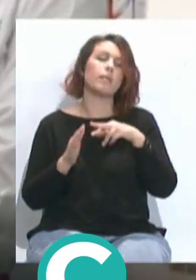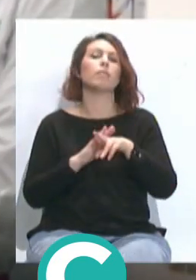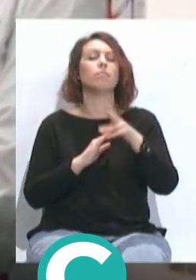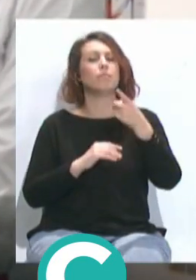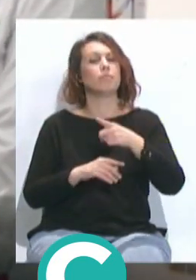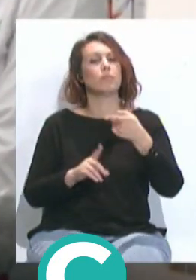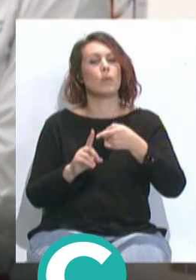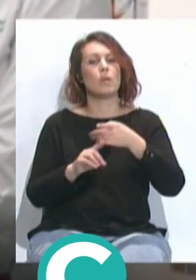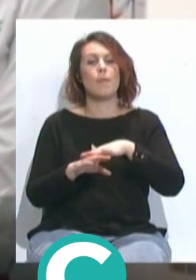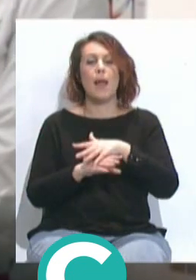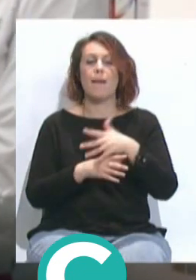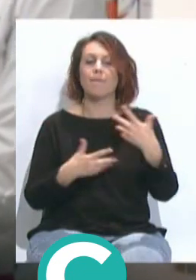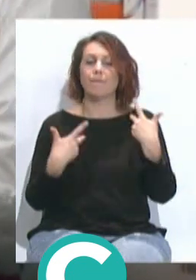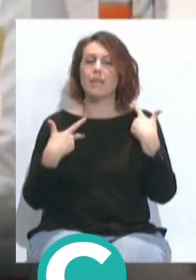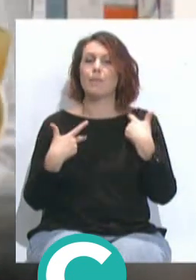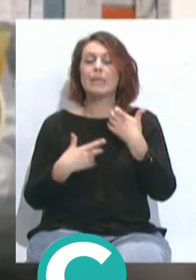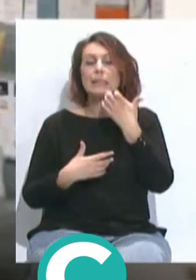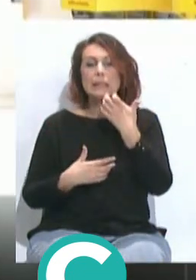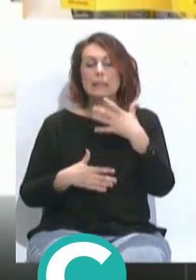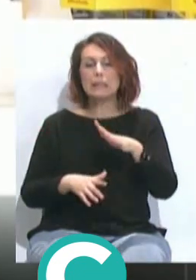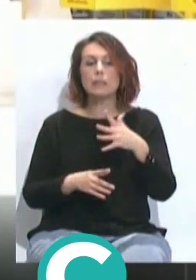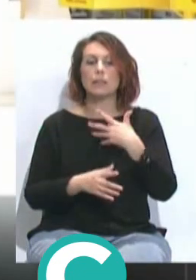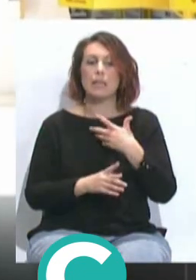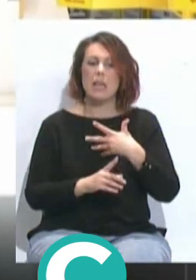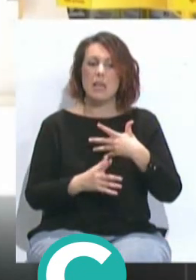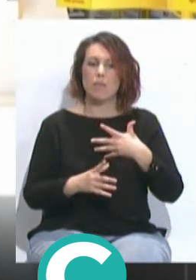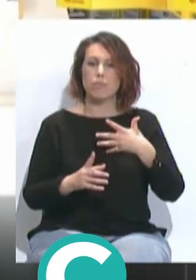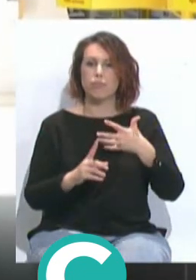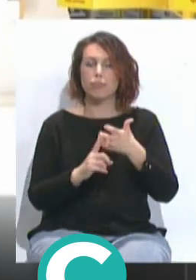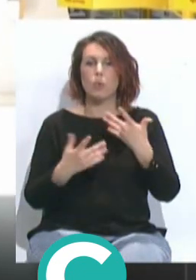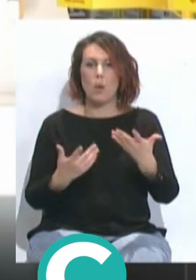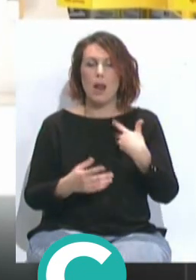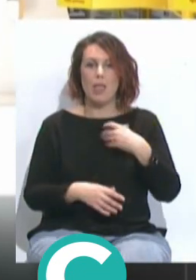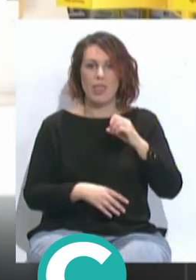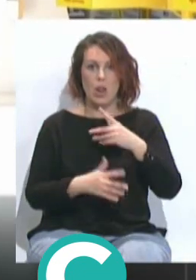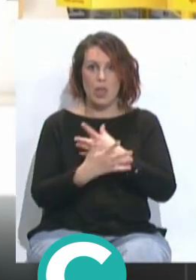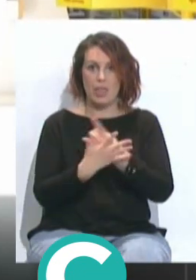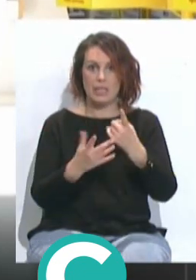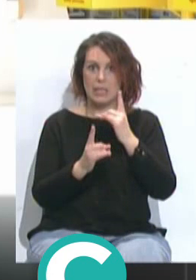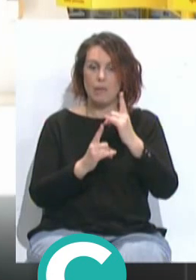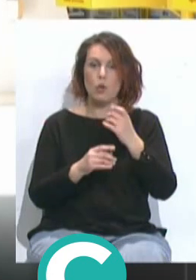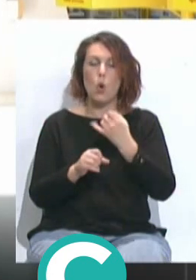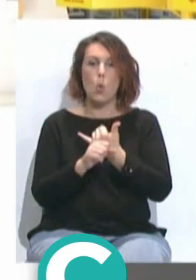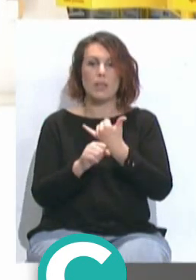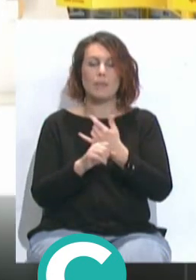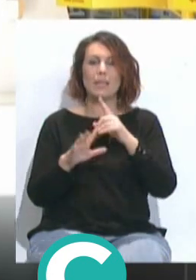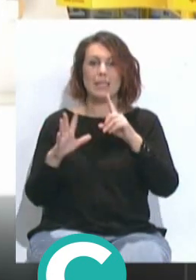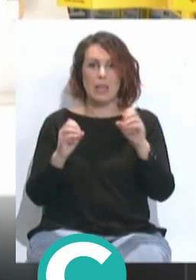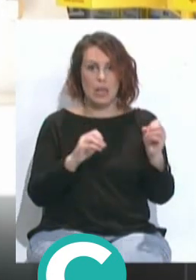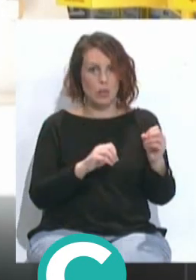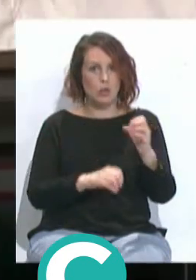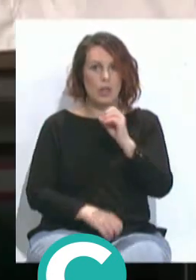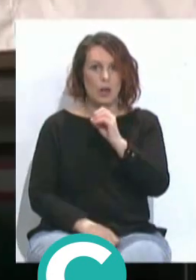están a disposición de las víctimas en caso de sufrir agresión el teléfono 016 el WhatsApp 600